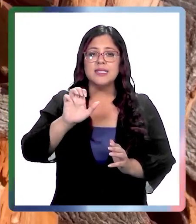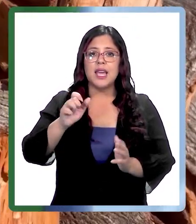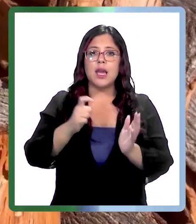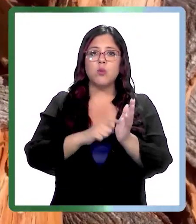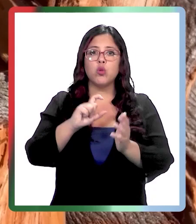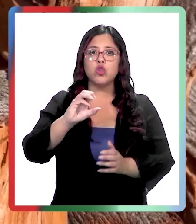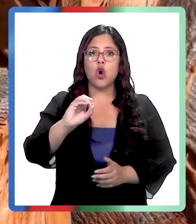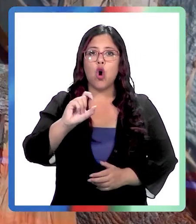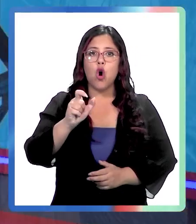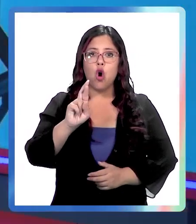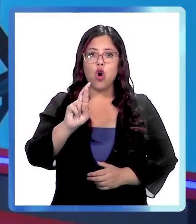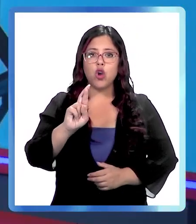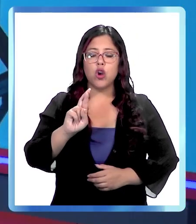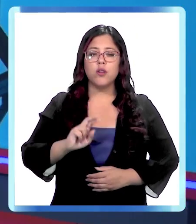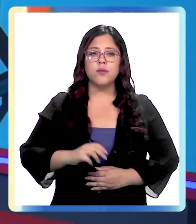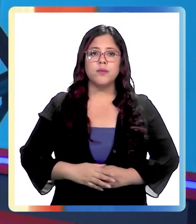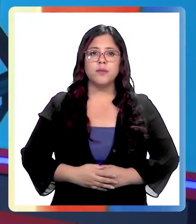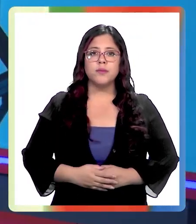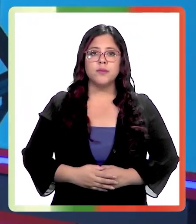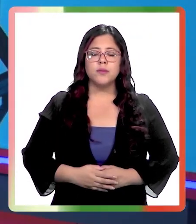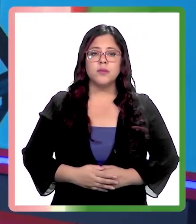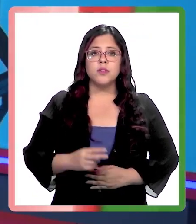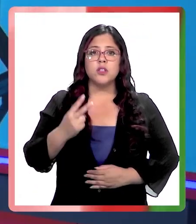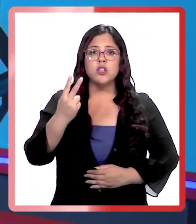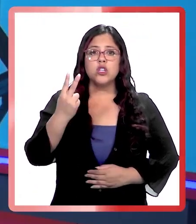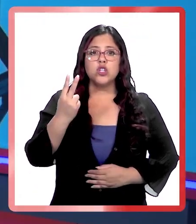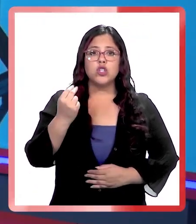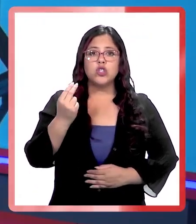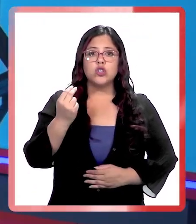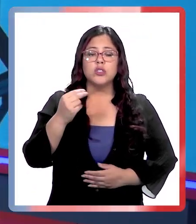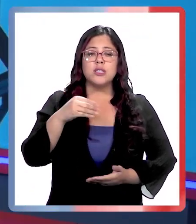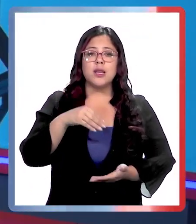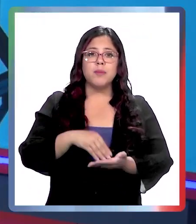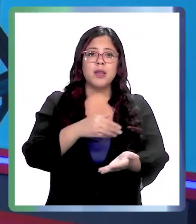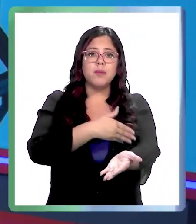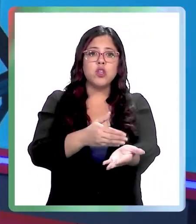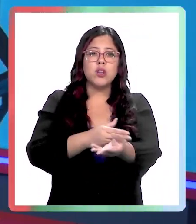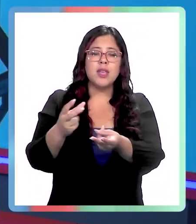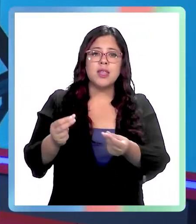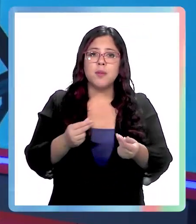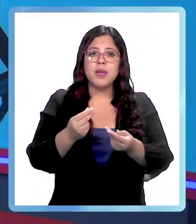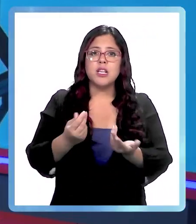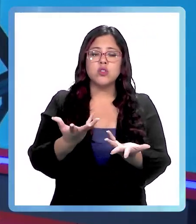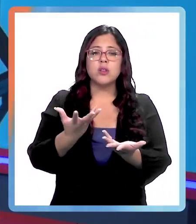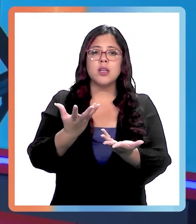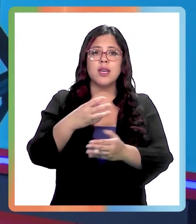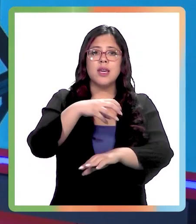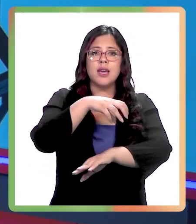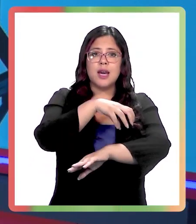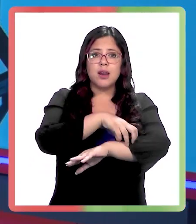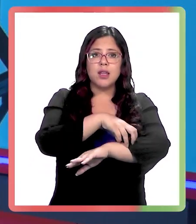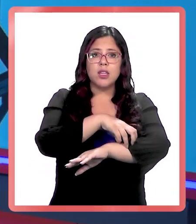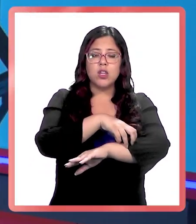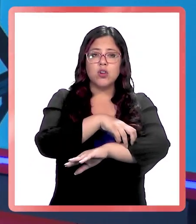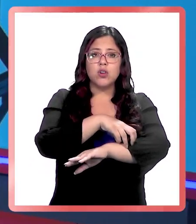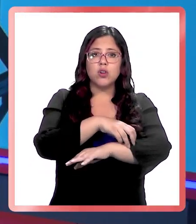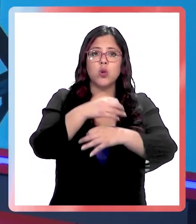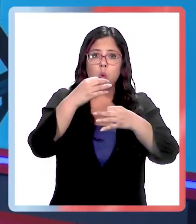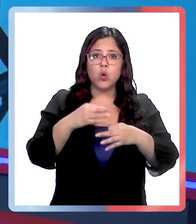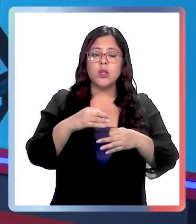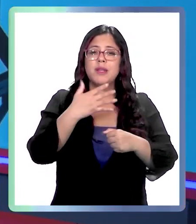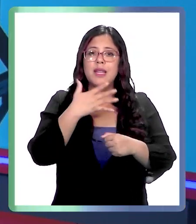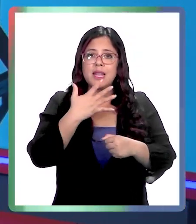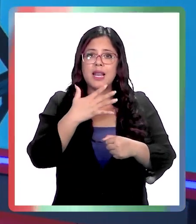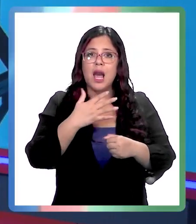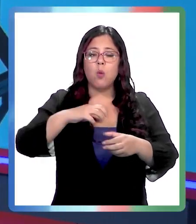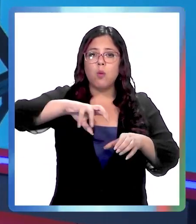www.agenciase.org. 12 mil millones de pesos destinó el gobierno regional de la Araucanía a la construcción del sistema de agua potable